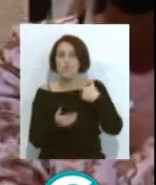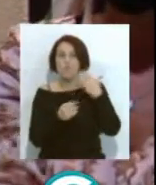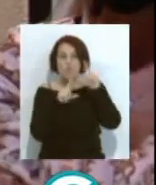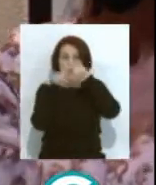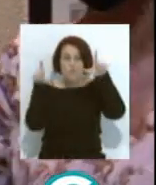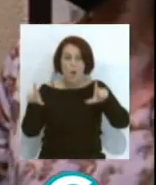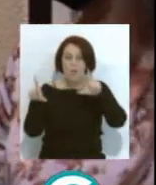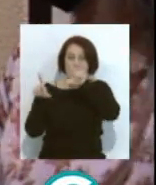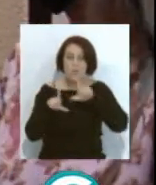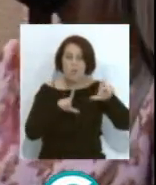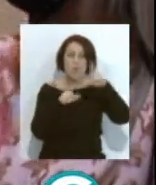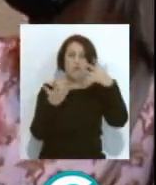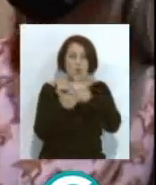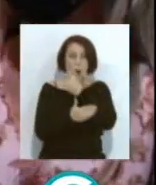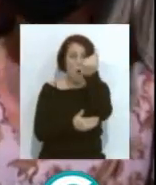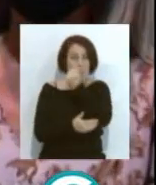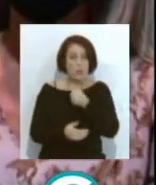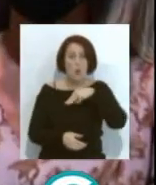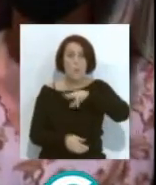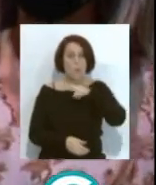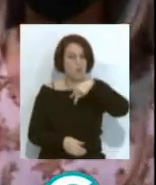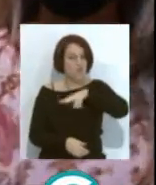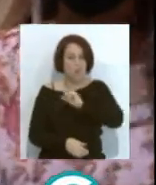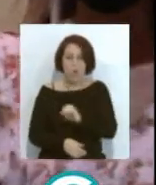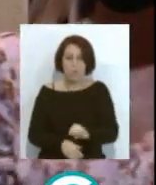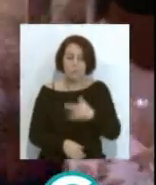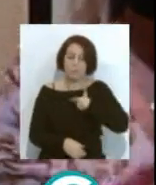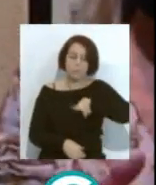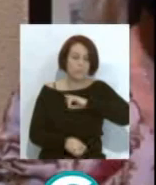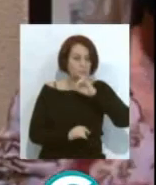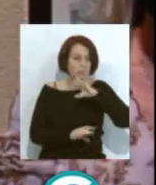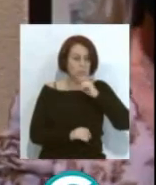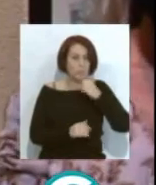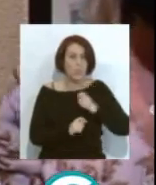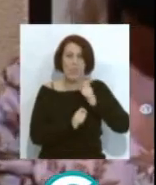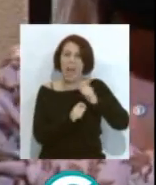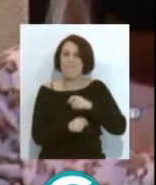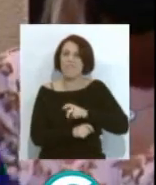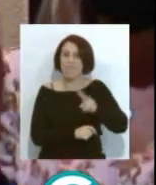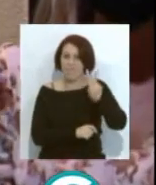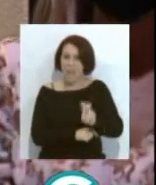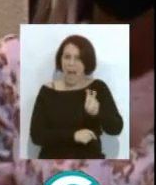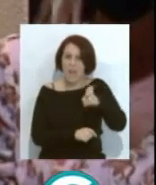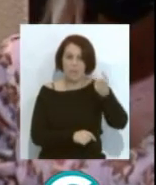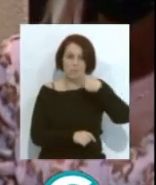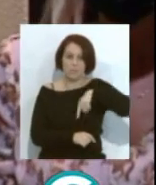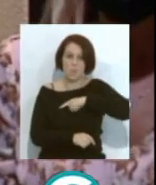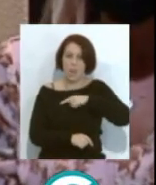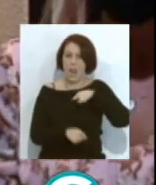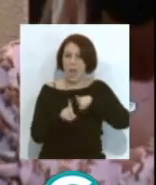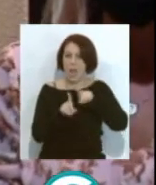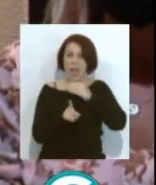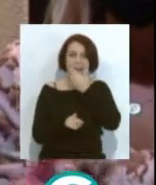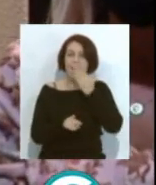como verá, ha sido acertada, lo vamos a poner en valor y es una cara más del poliedro que es el Carnaval de